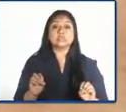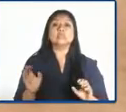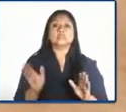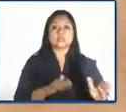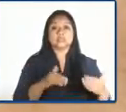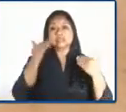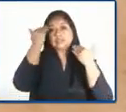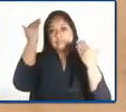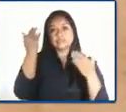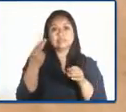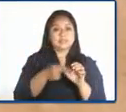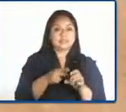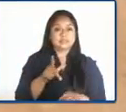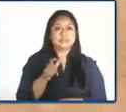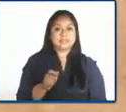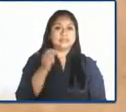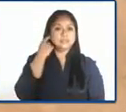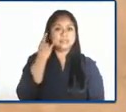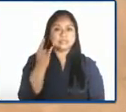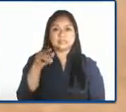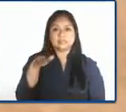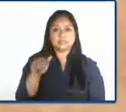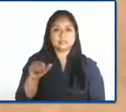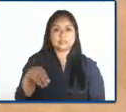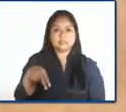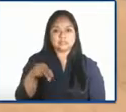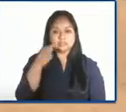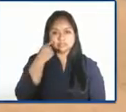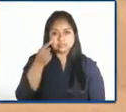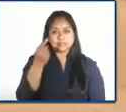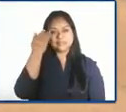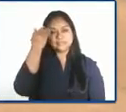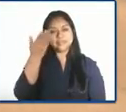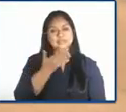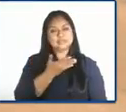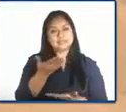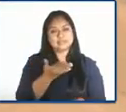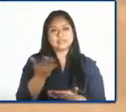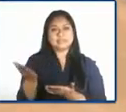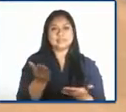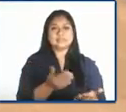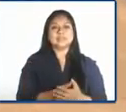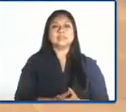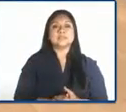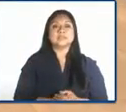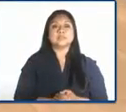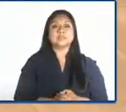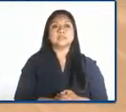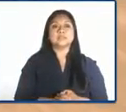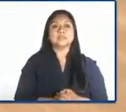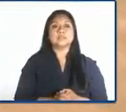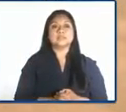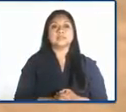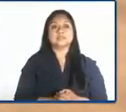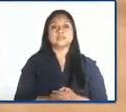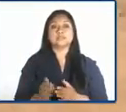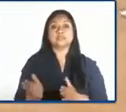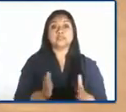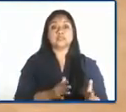su participación, licenciada Guzmán, muy amable por habernos acompañado en esta conferencia de prensa. Despedimos a la